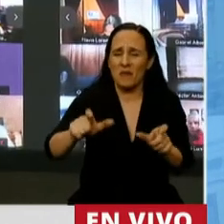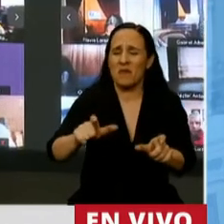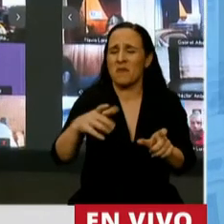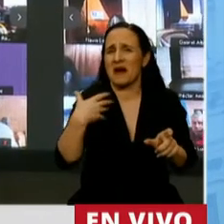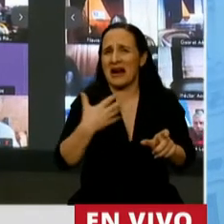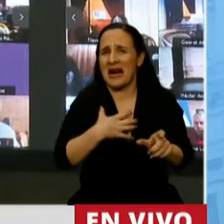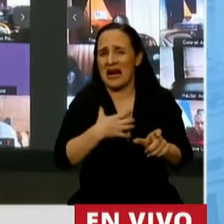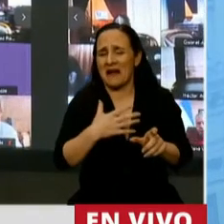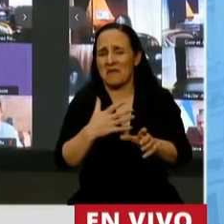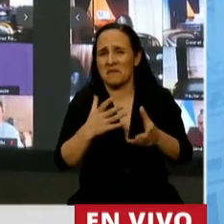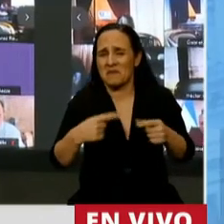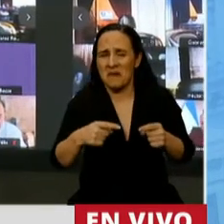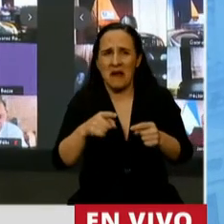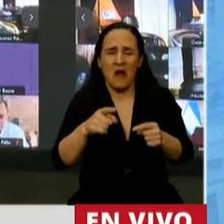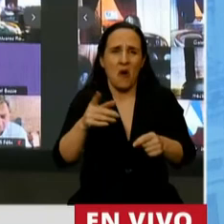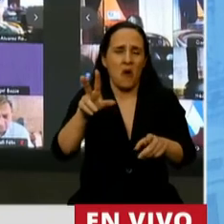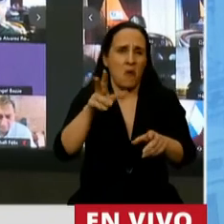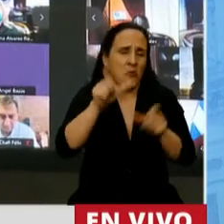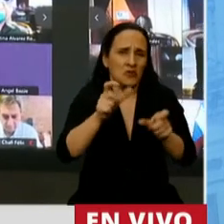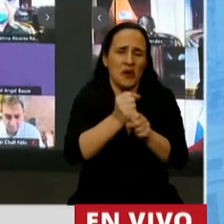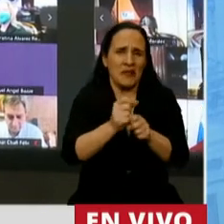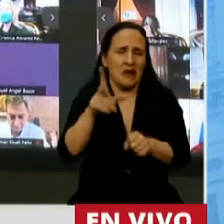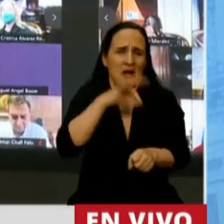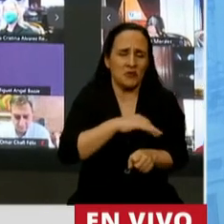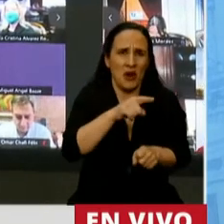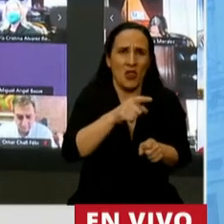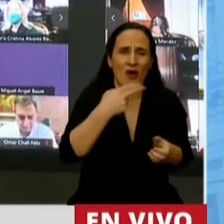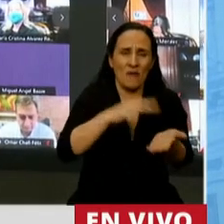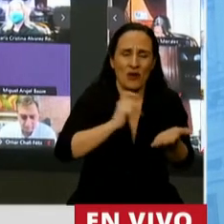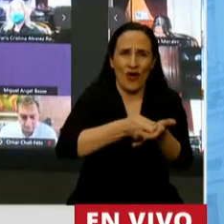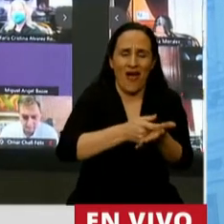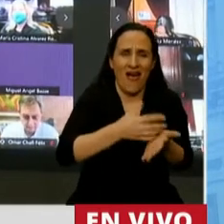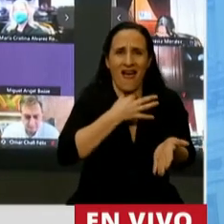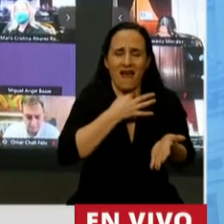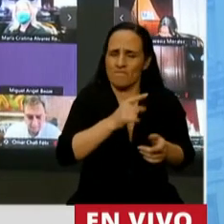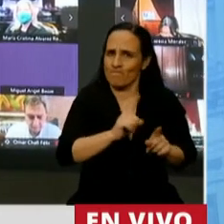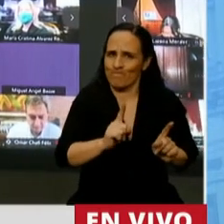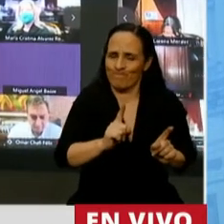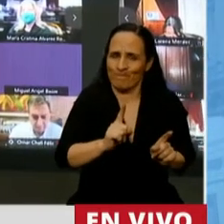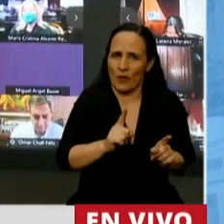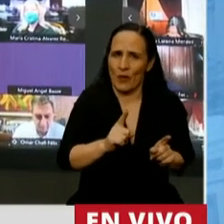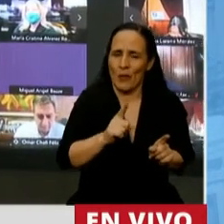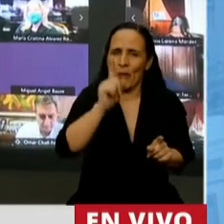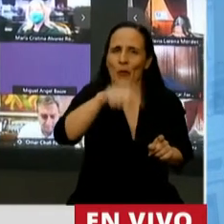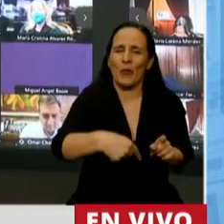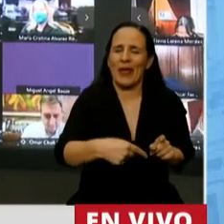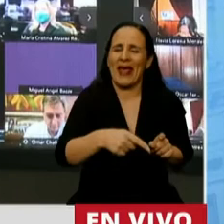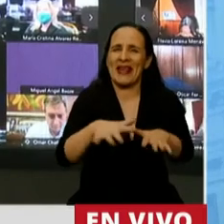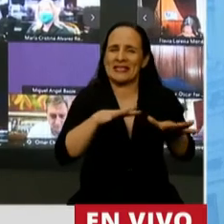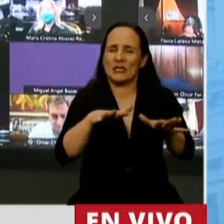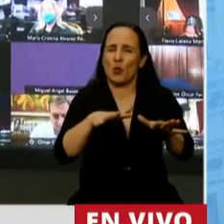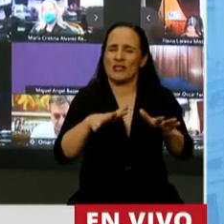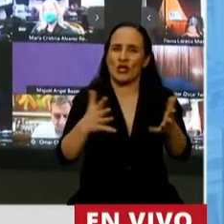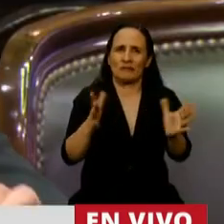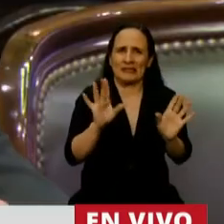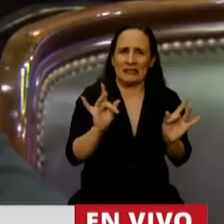sectores asalariados o sobre los que menos tienen, porque eso sería producir un golpe a